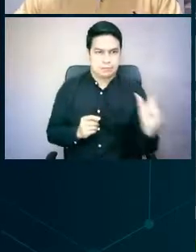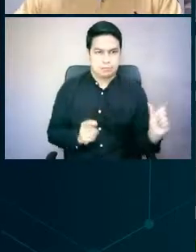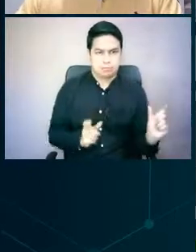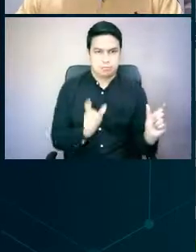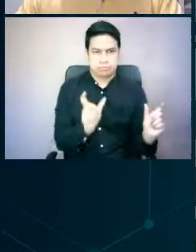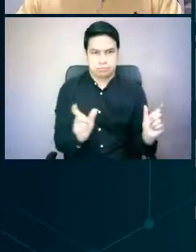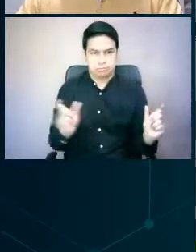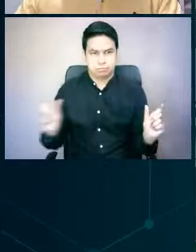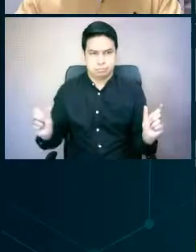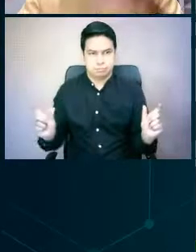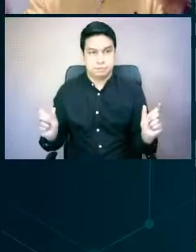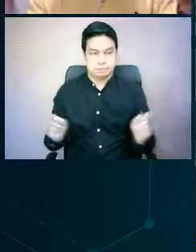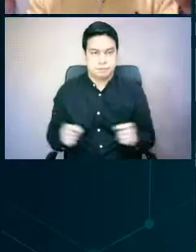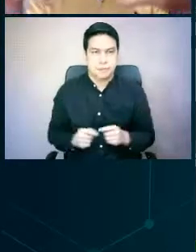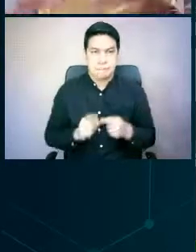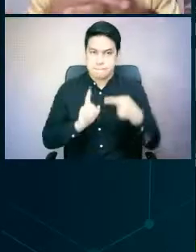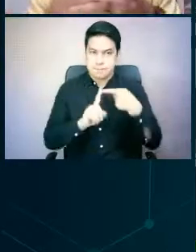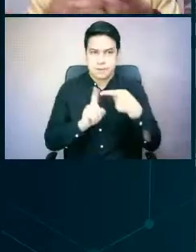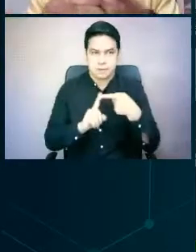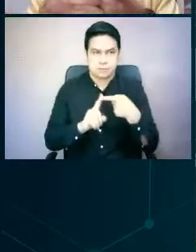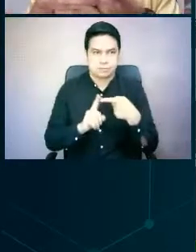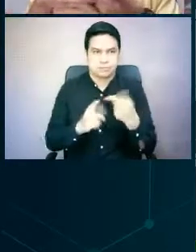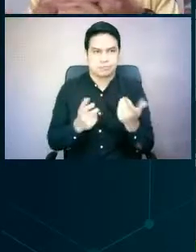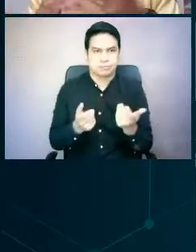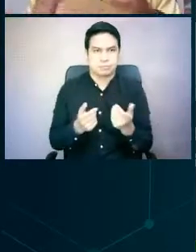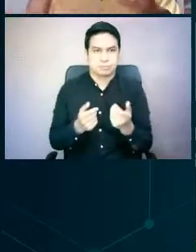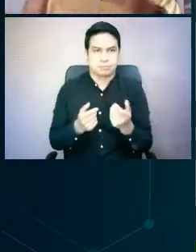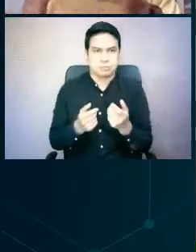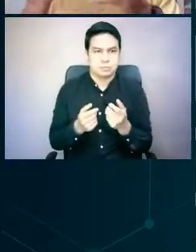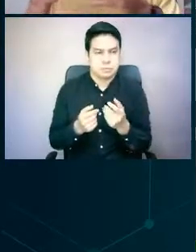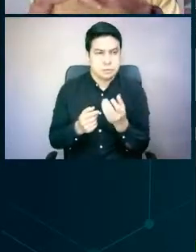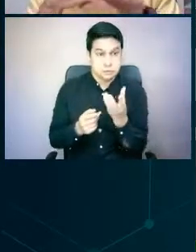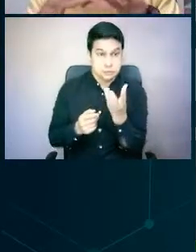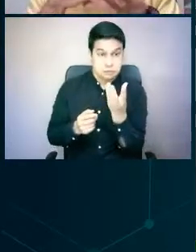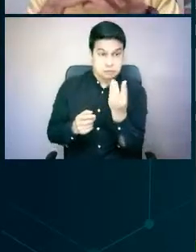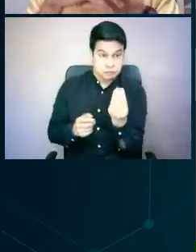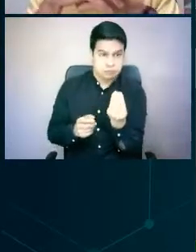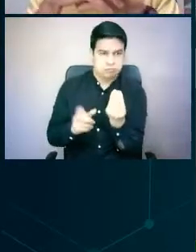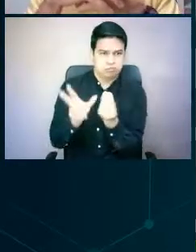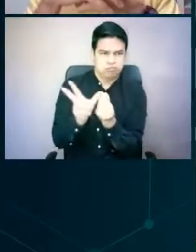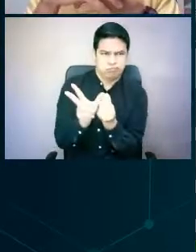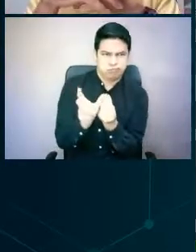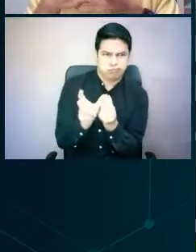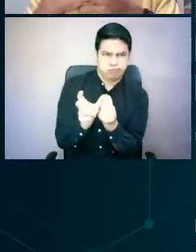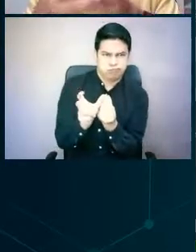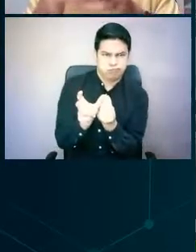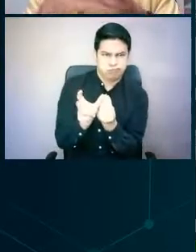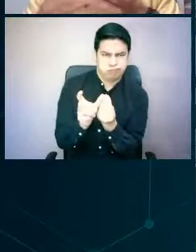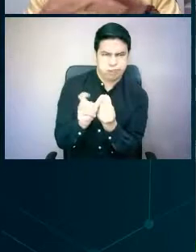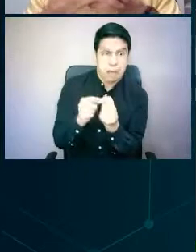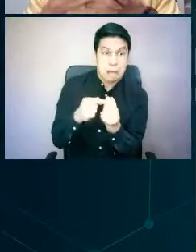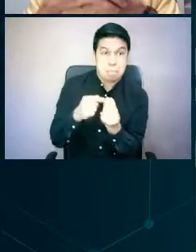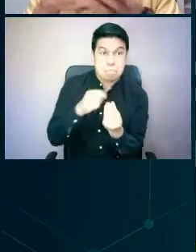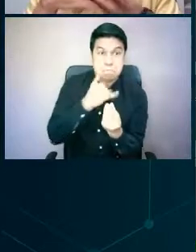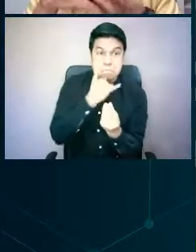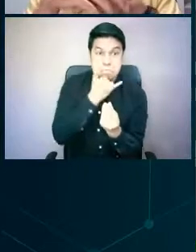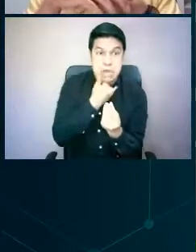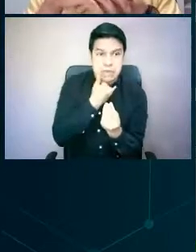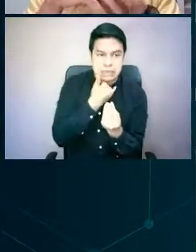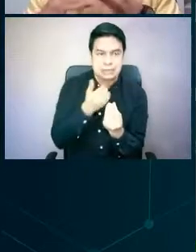el equipo de comunicación, es decir, en nuestro caso de análisis, la interfaz entre el equipo de protección y el equipo